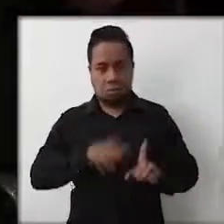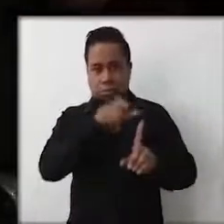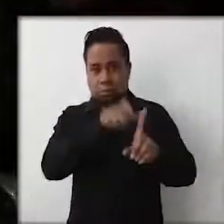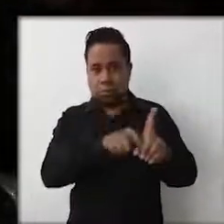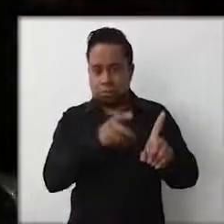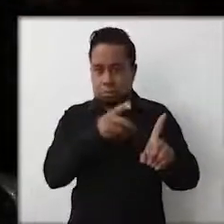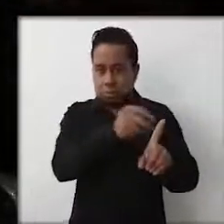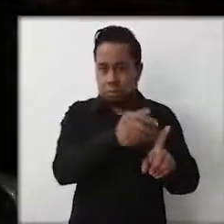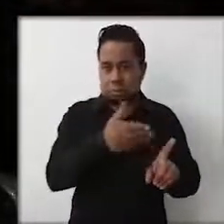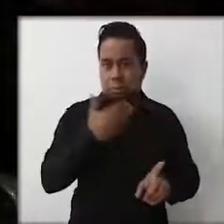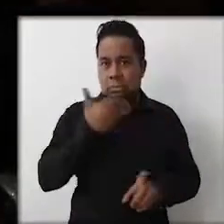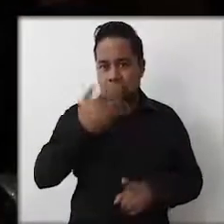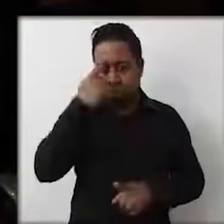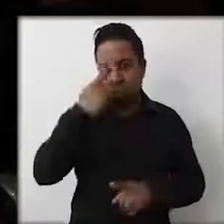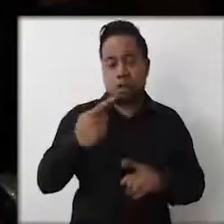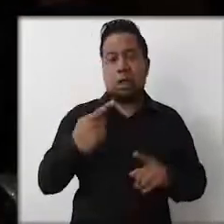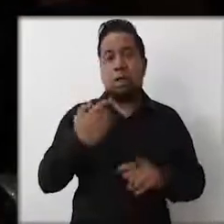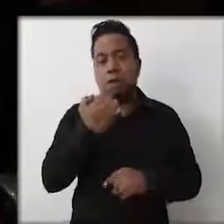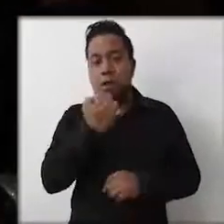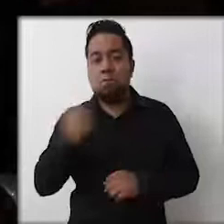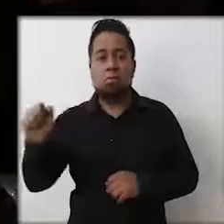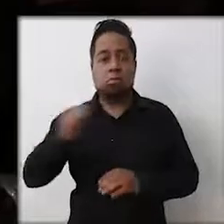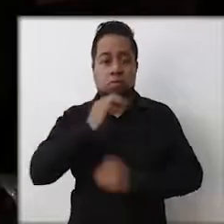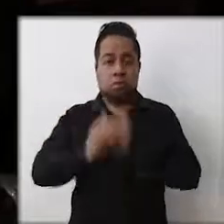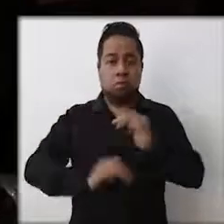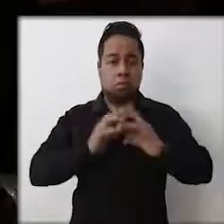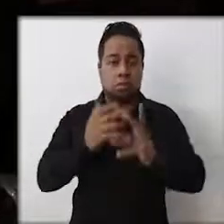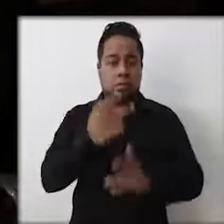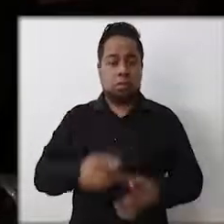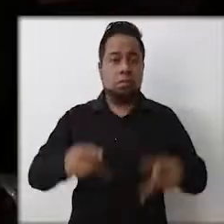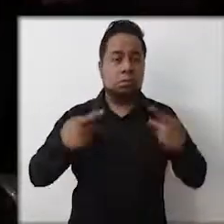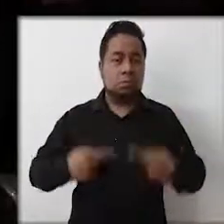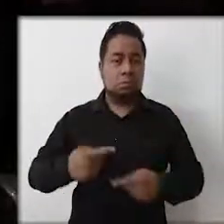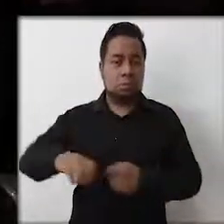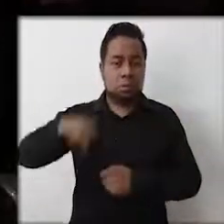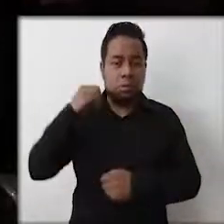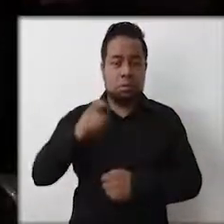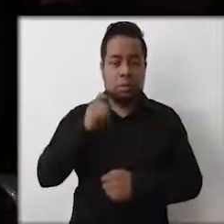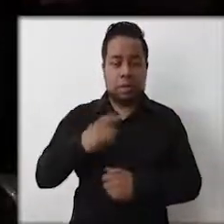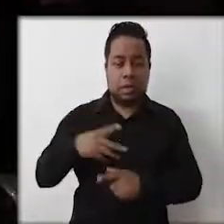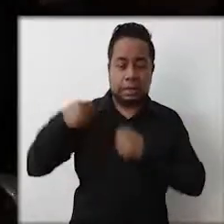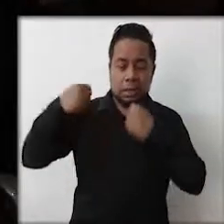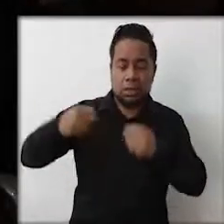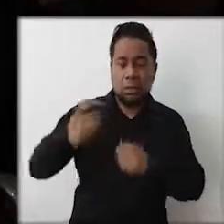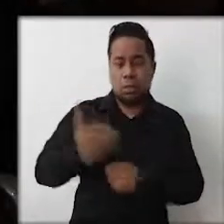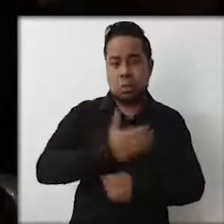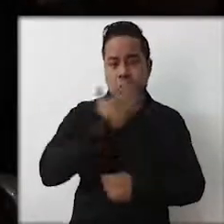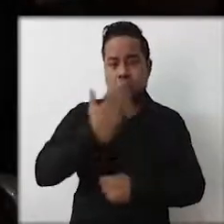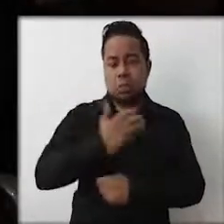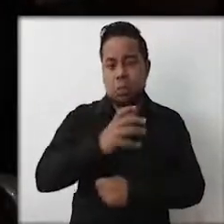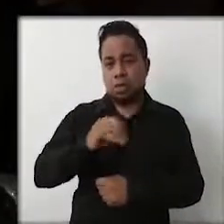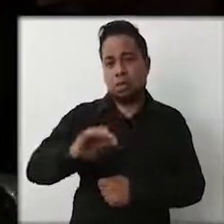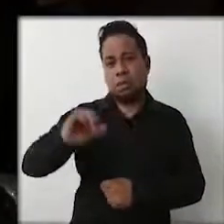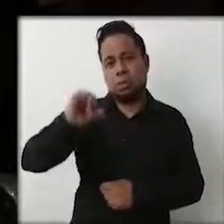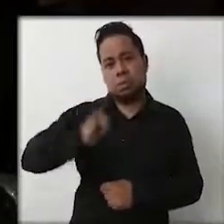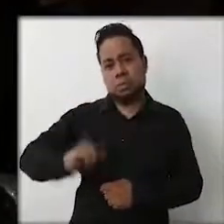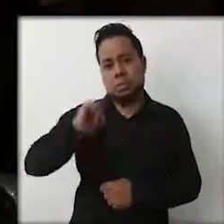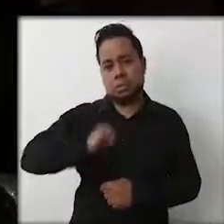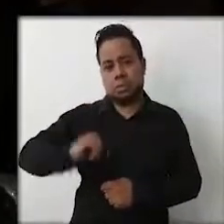encuentra dentro de la, valga la redundancia, la zona permitida, pero además, sin duda alguna,